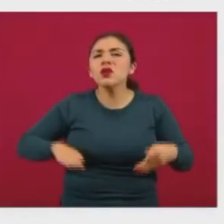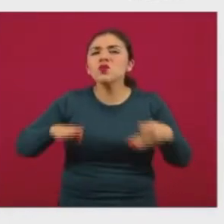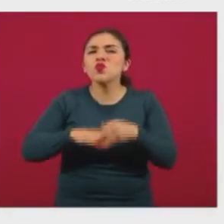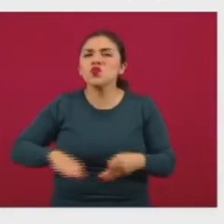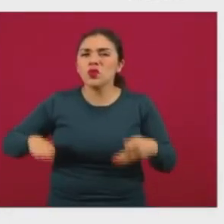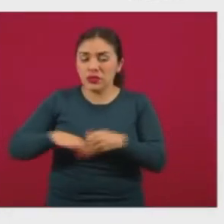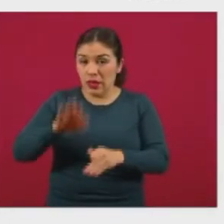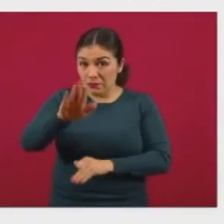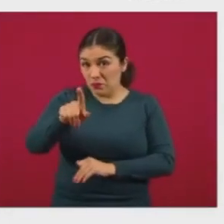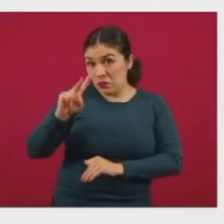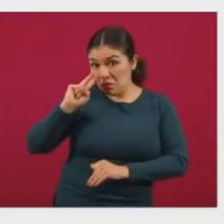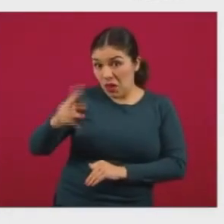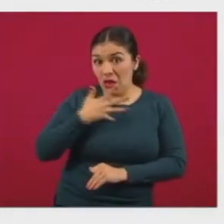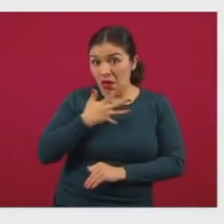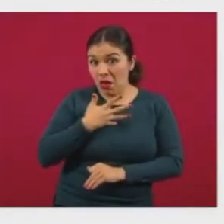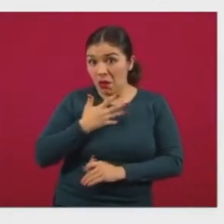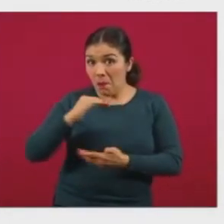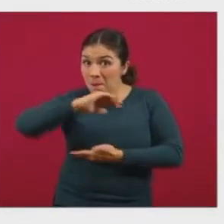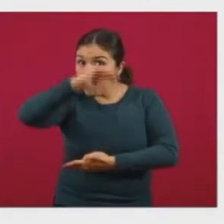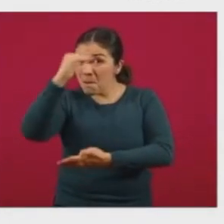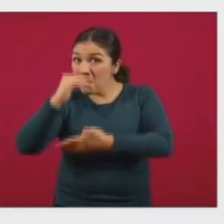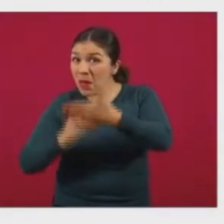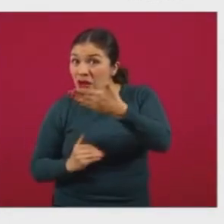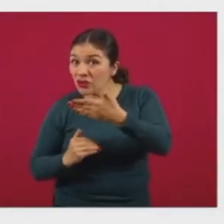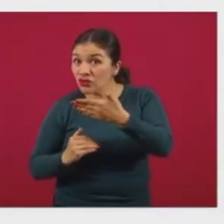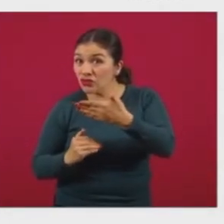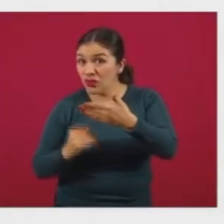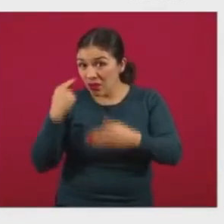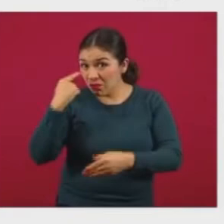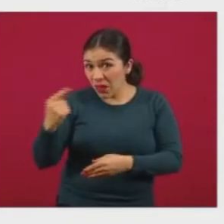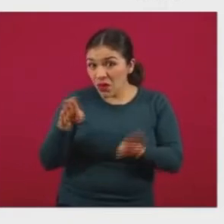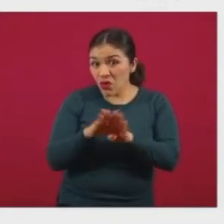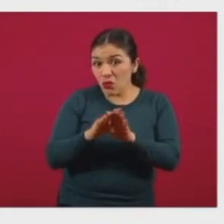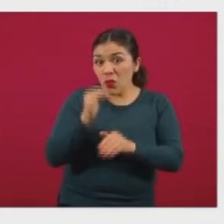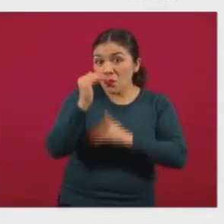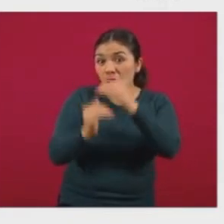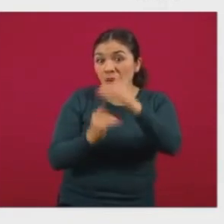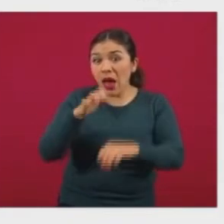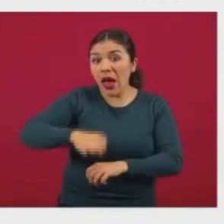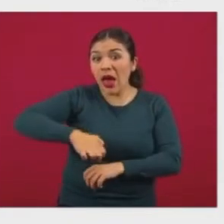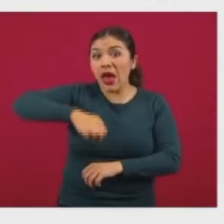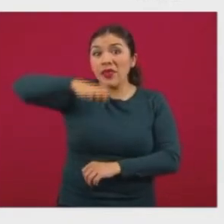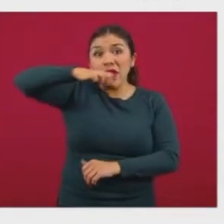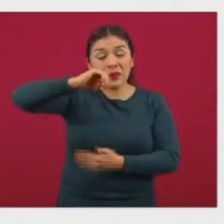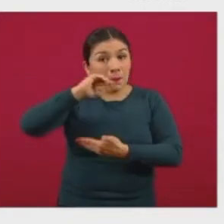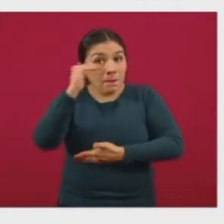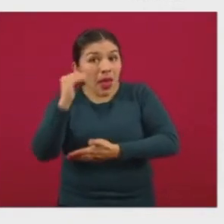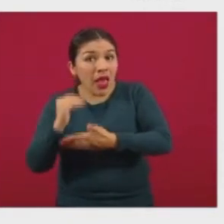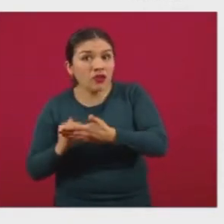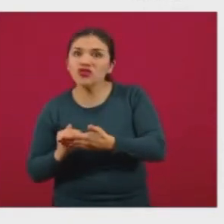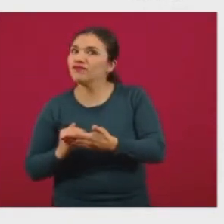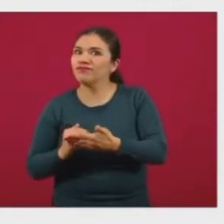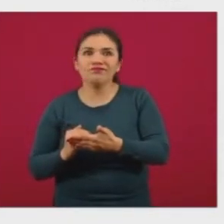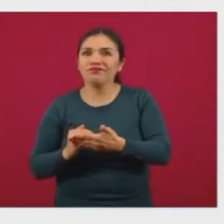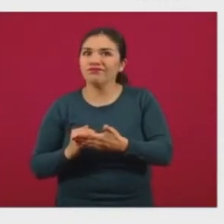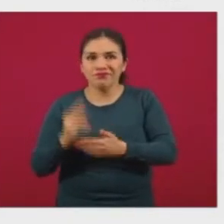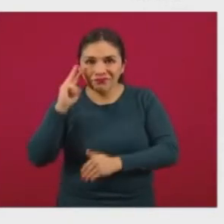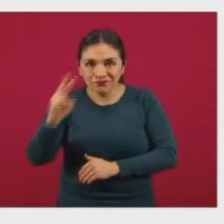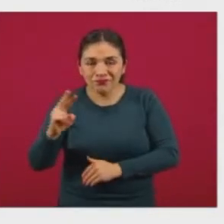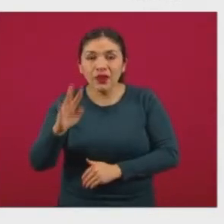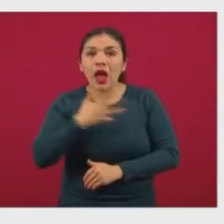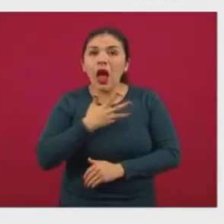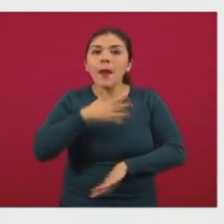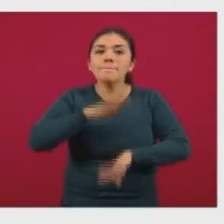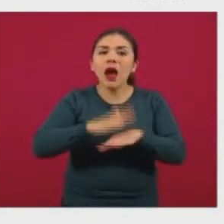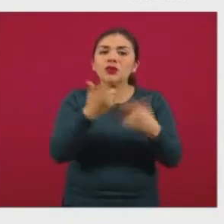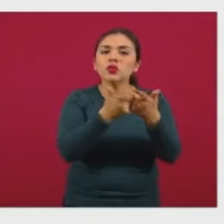podemos ver que ya no hay una disminución en la medida que vamos avanzando en la edad, sino más bien después precisamente de los grupos